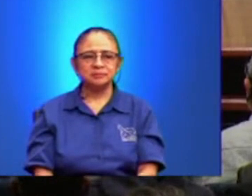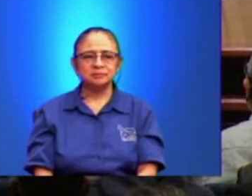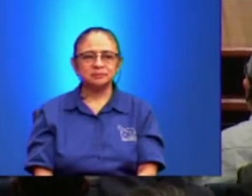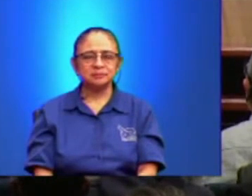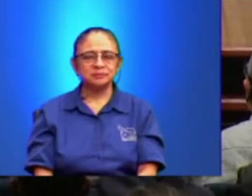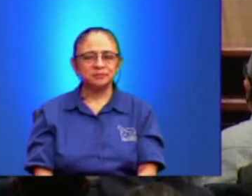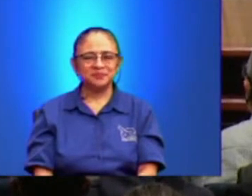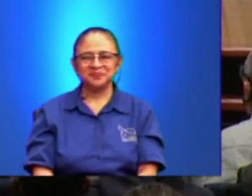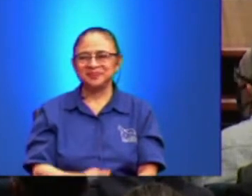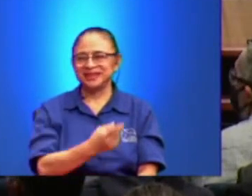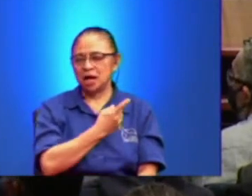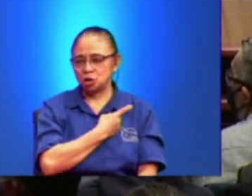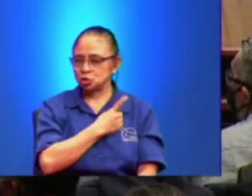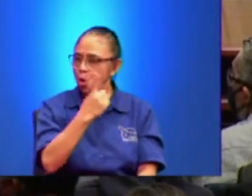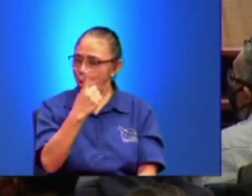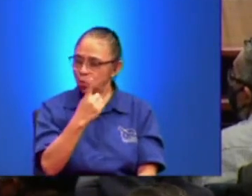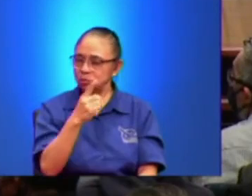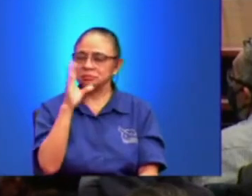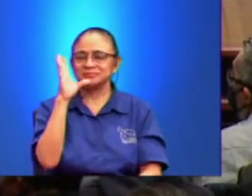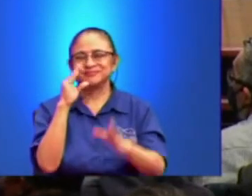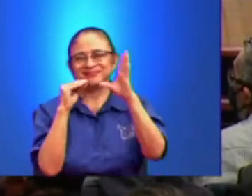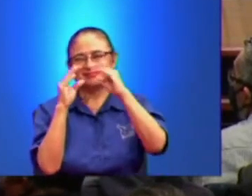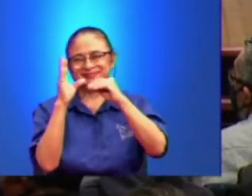pero sólo uno por favor